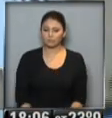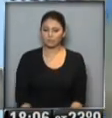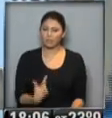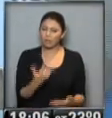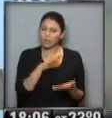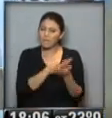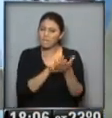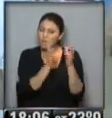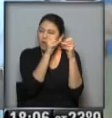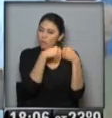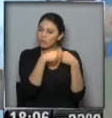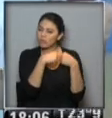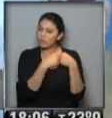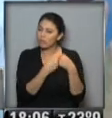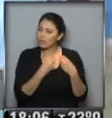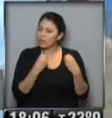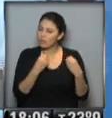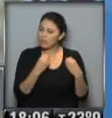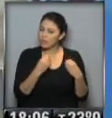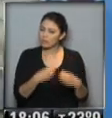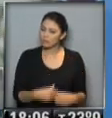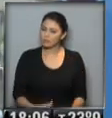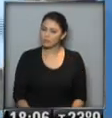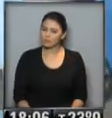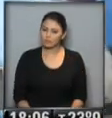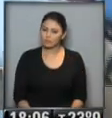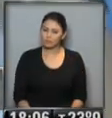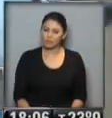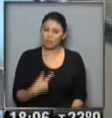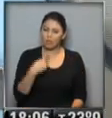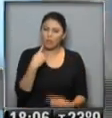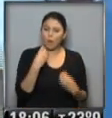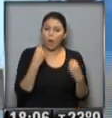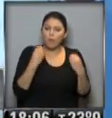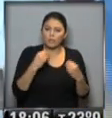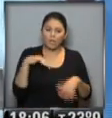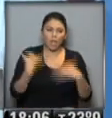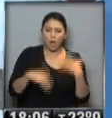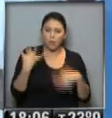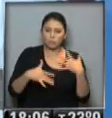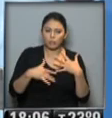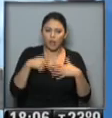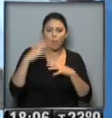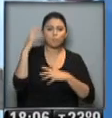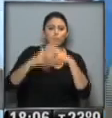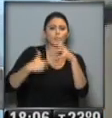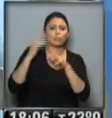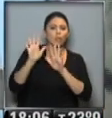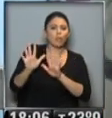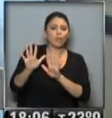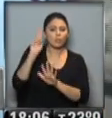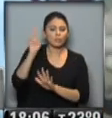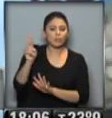lo que están escondiendo? ¿Qué es lo que hay que... ¿Por qué hay que apurar el proceso si